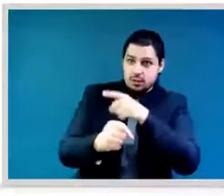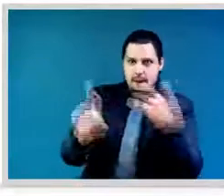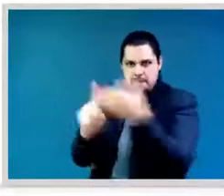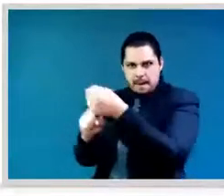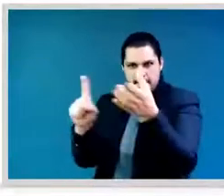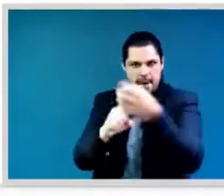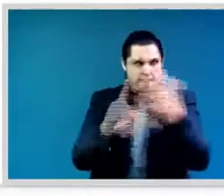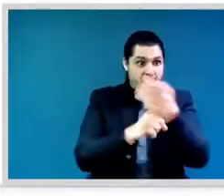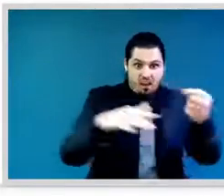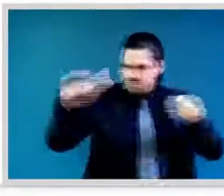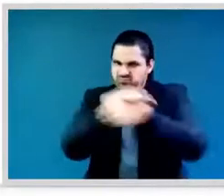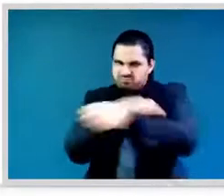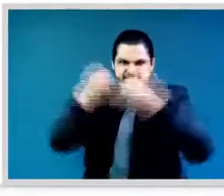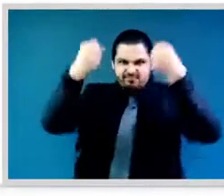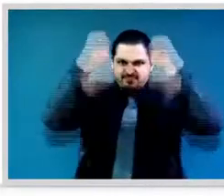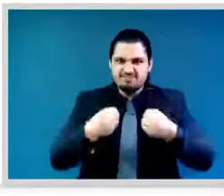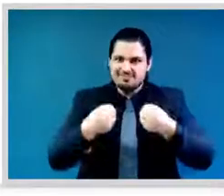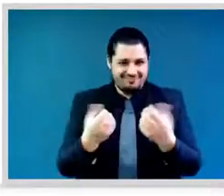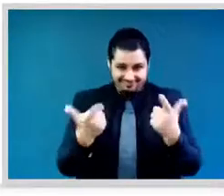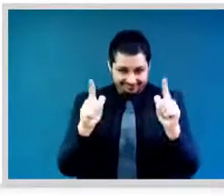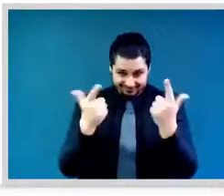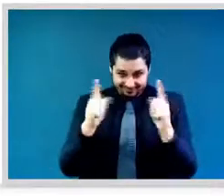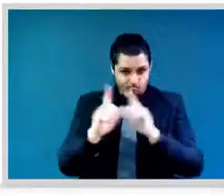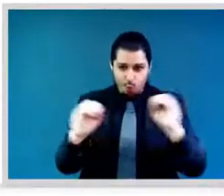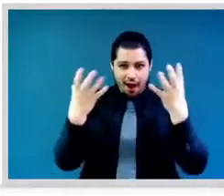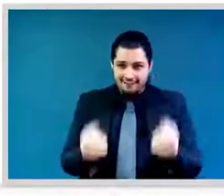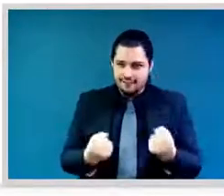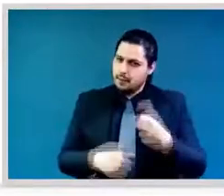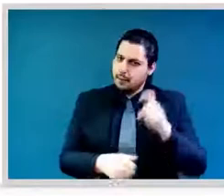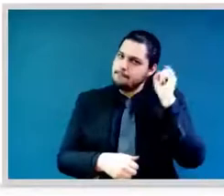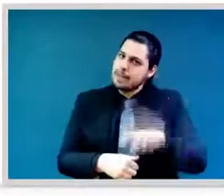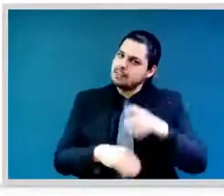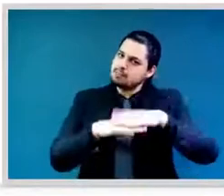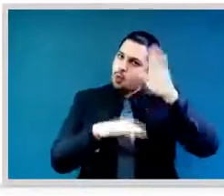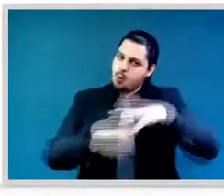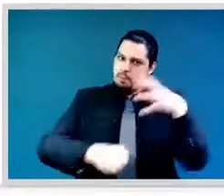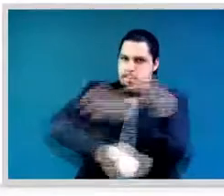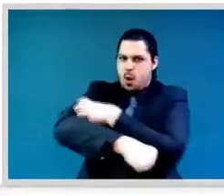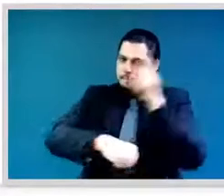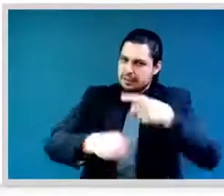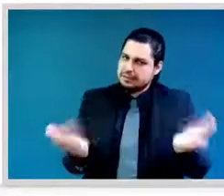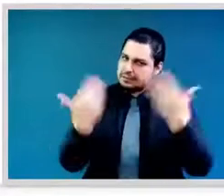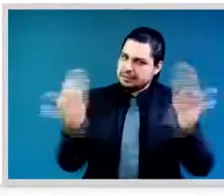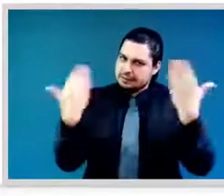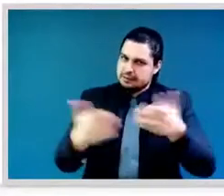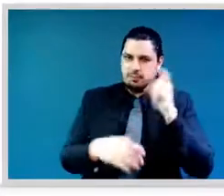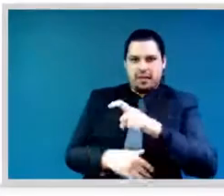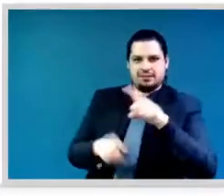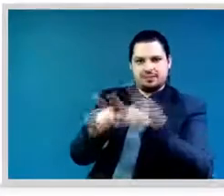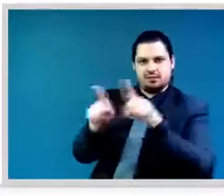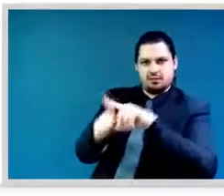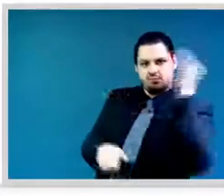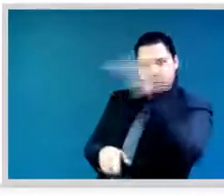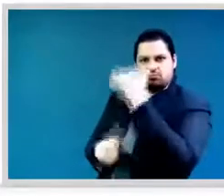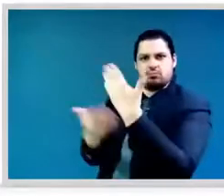combatir la violencia, exigir la justicia plena, la justicia digna en contra de